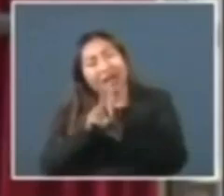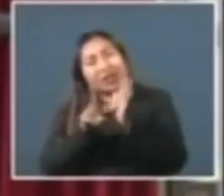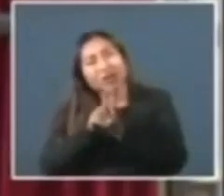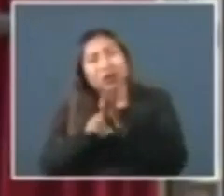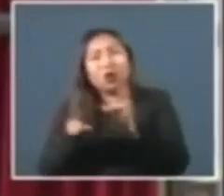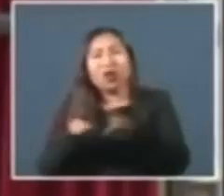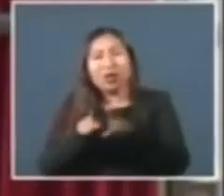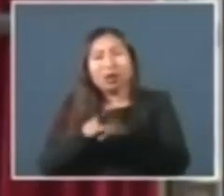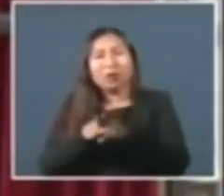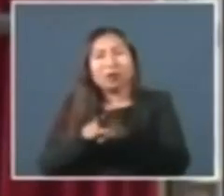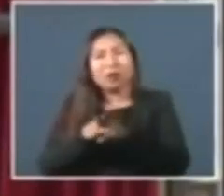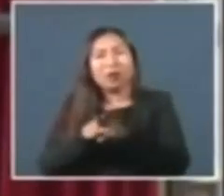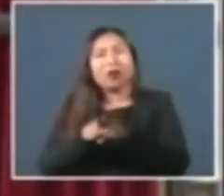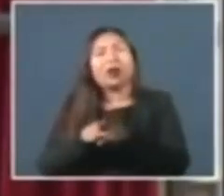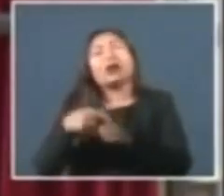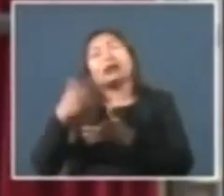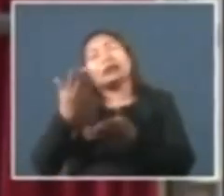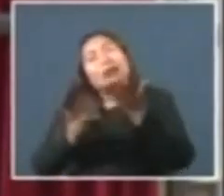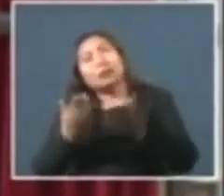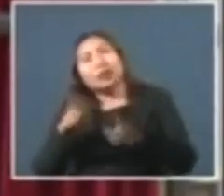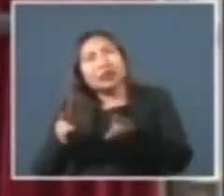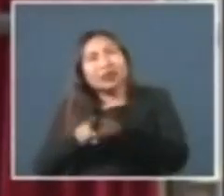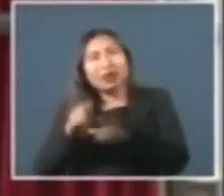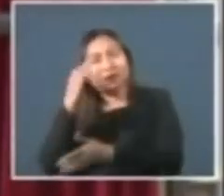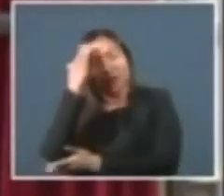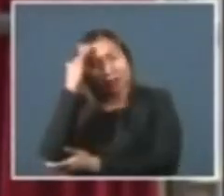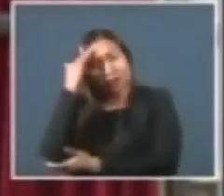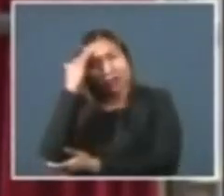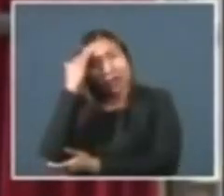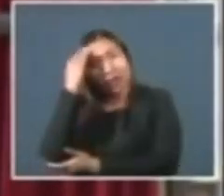como sabíamos que habían situaciones